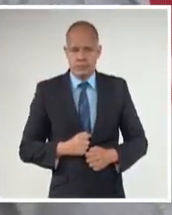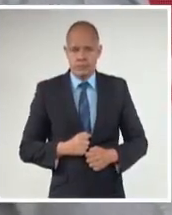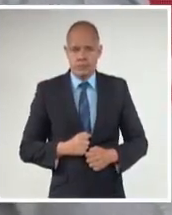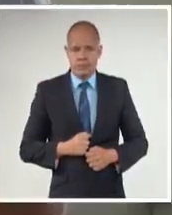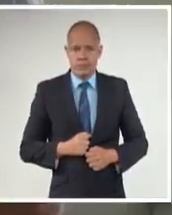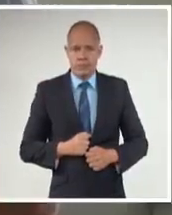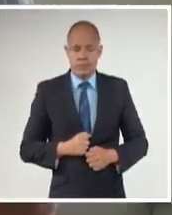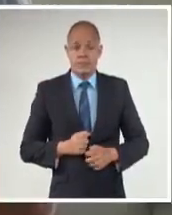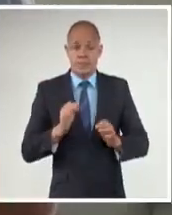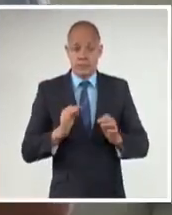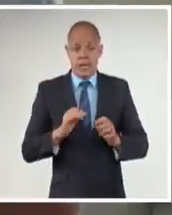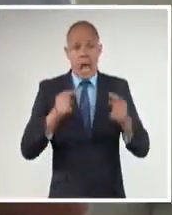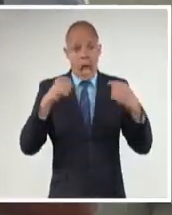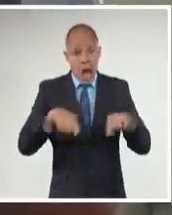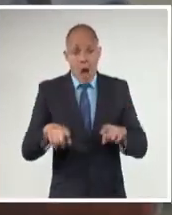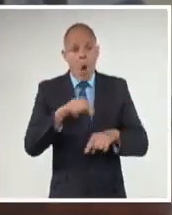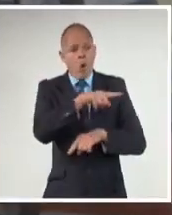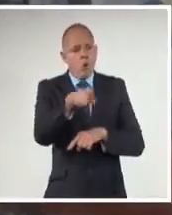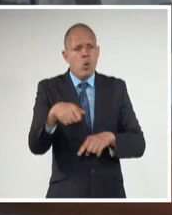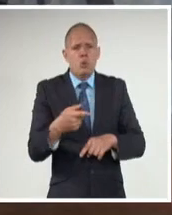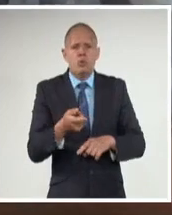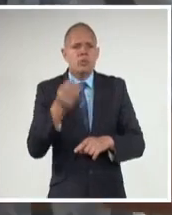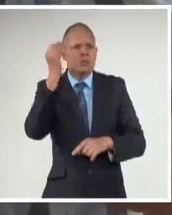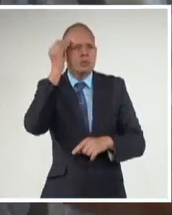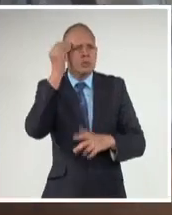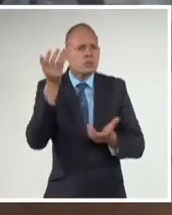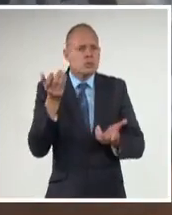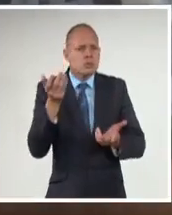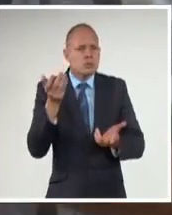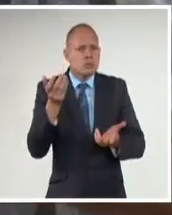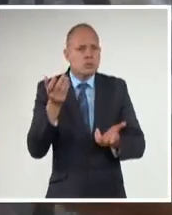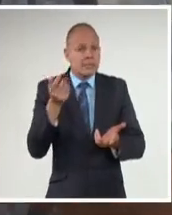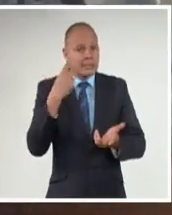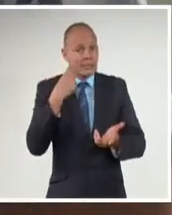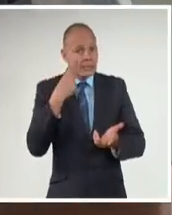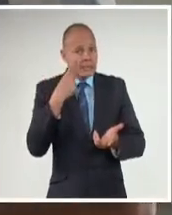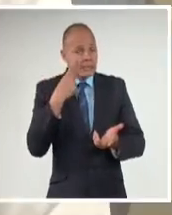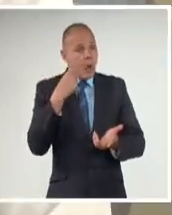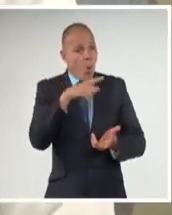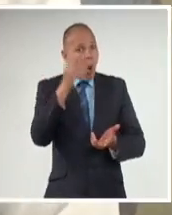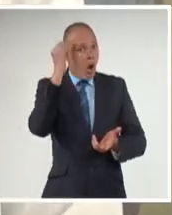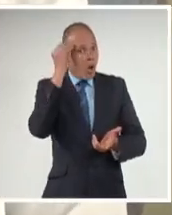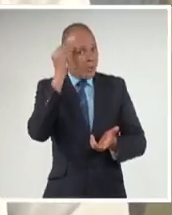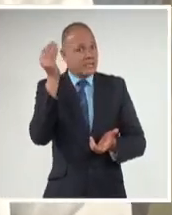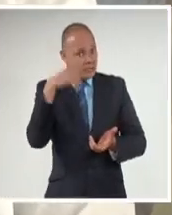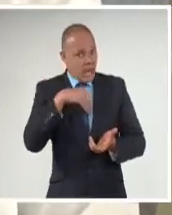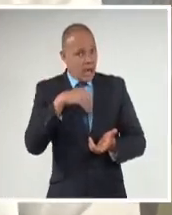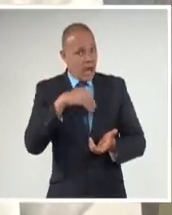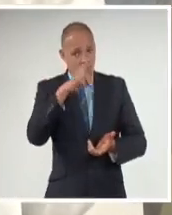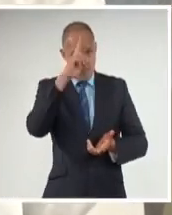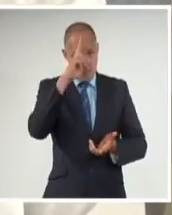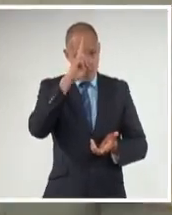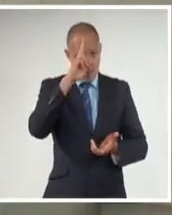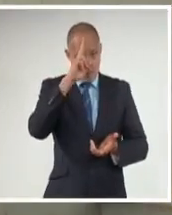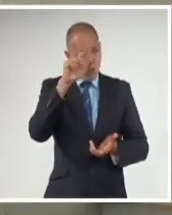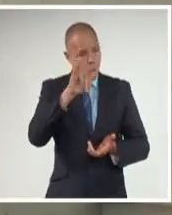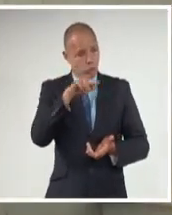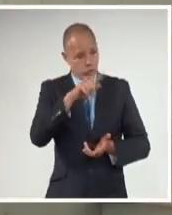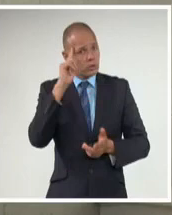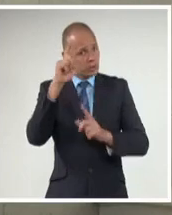Y a ustedes se les forma también como personal de la salud, pero también con vocación científica. Ustedes son parte del